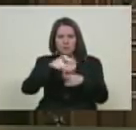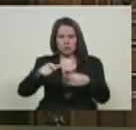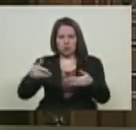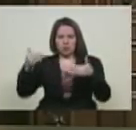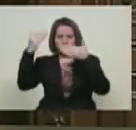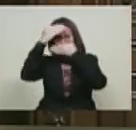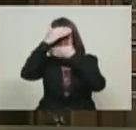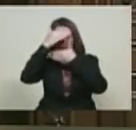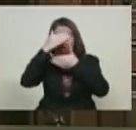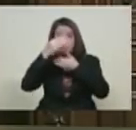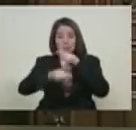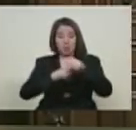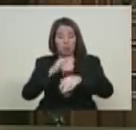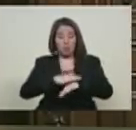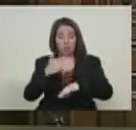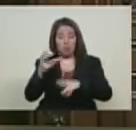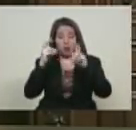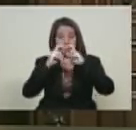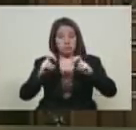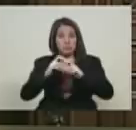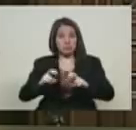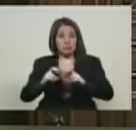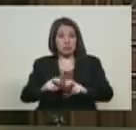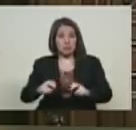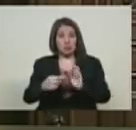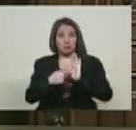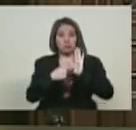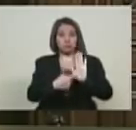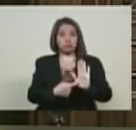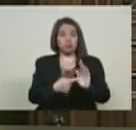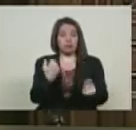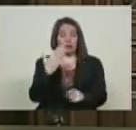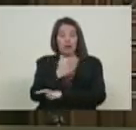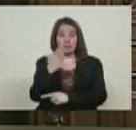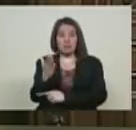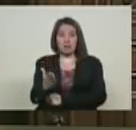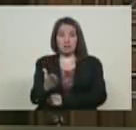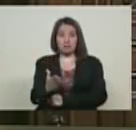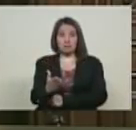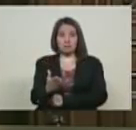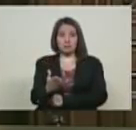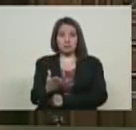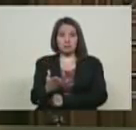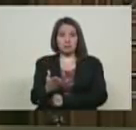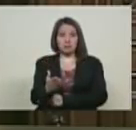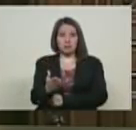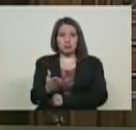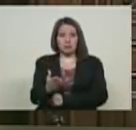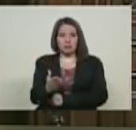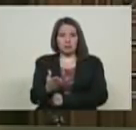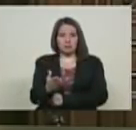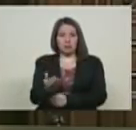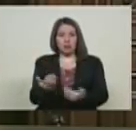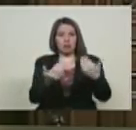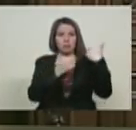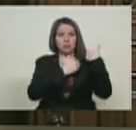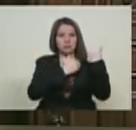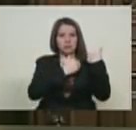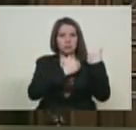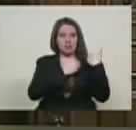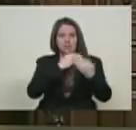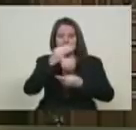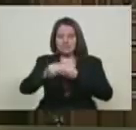porque la investigación para develar y castigar severamente a los responsables